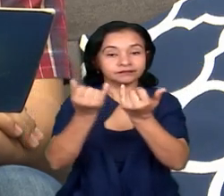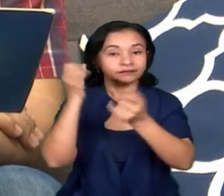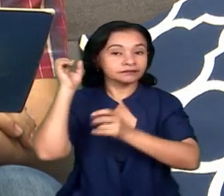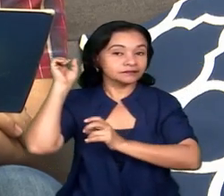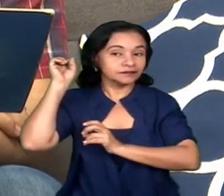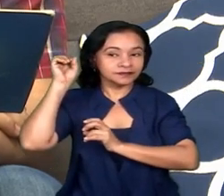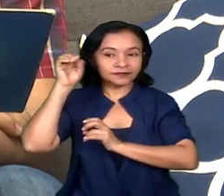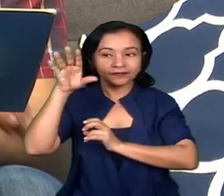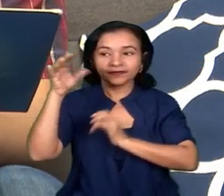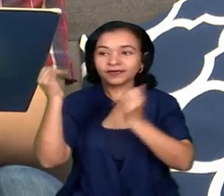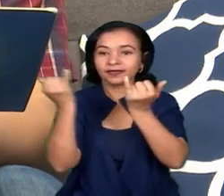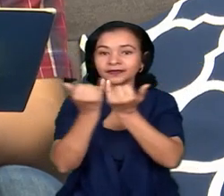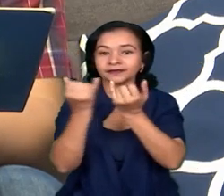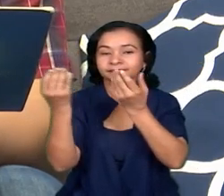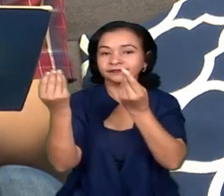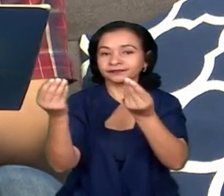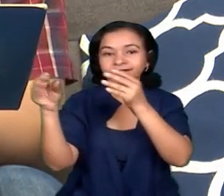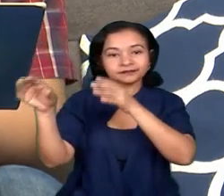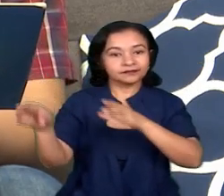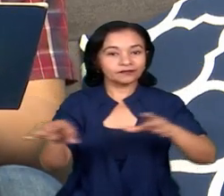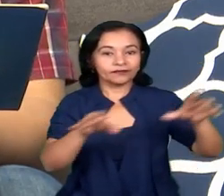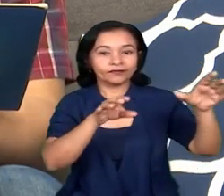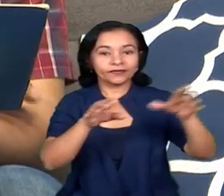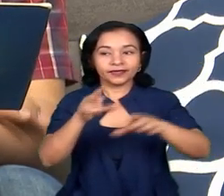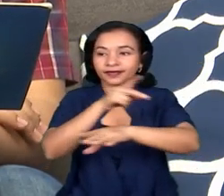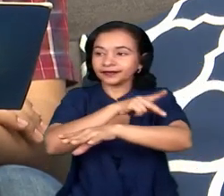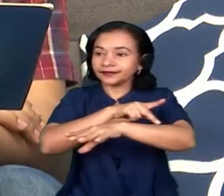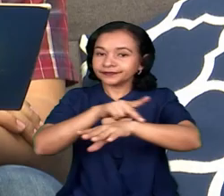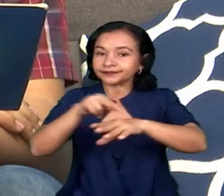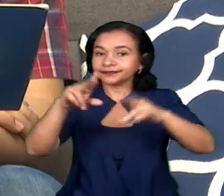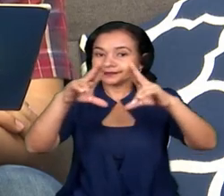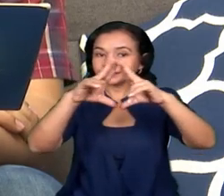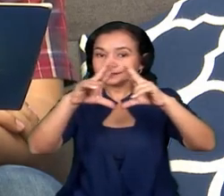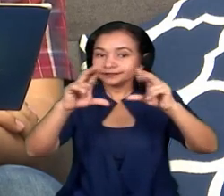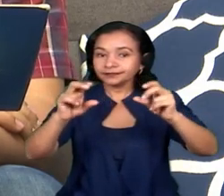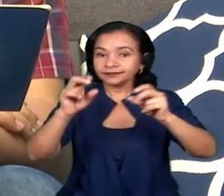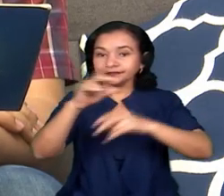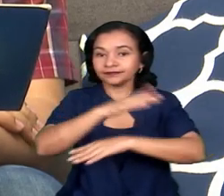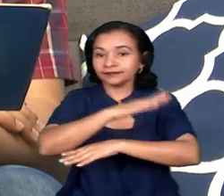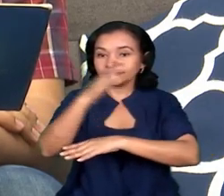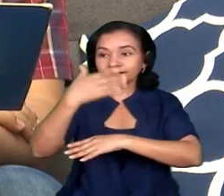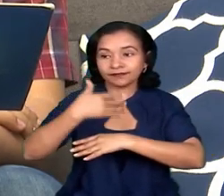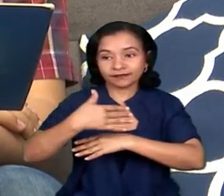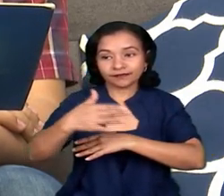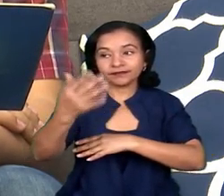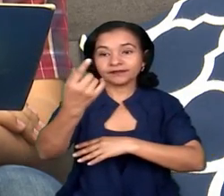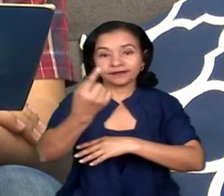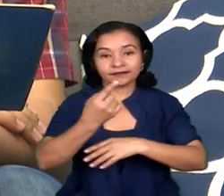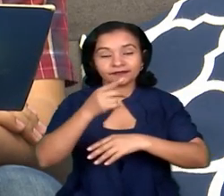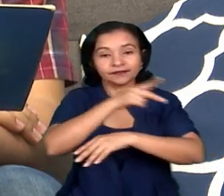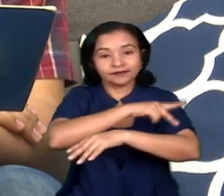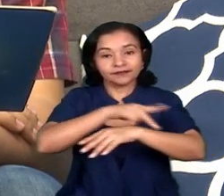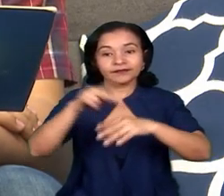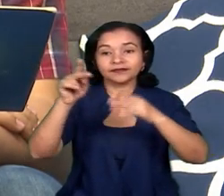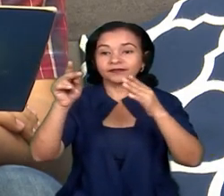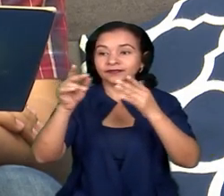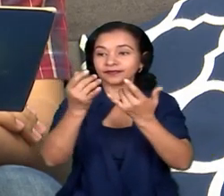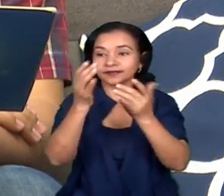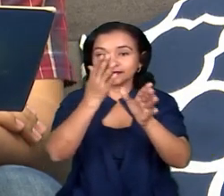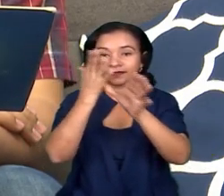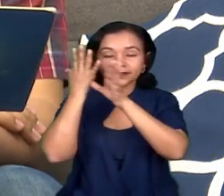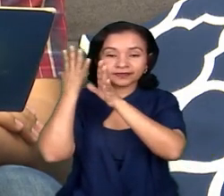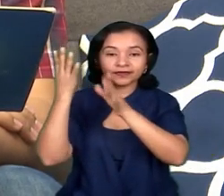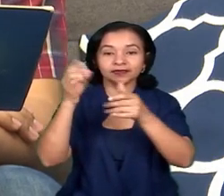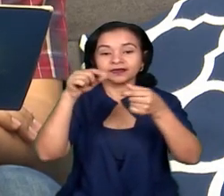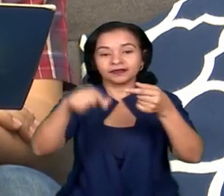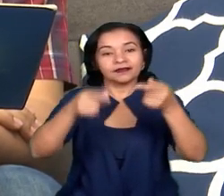turismo también estuvo mucha actividad en los puertos nicaragüenses, y es que en los últimos días llegaron a los puertos de San Jorge, Granada y Salvador